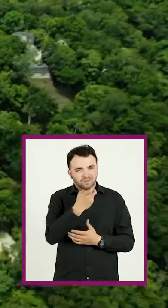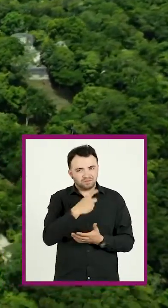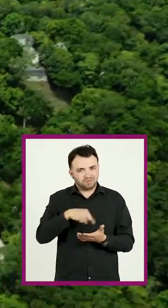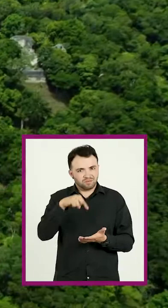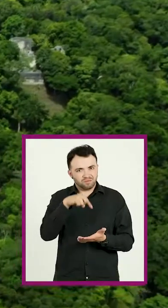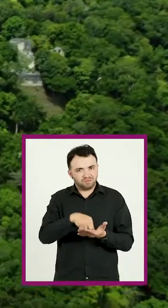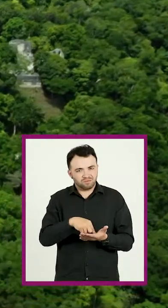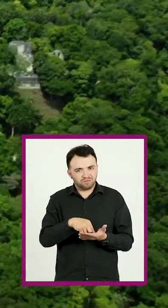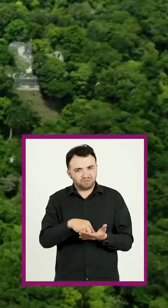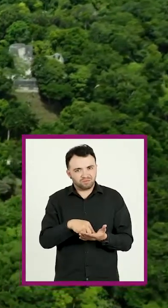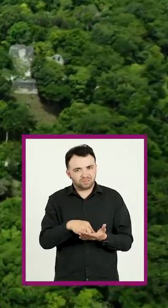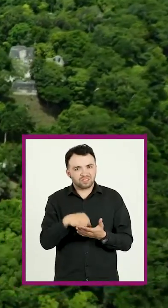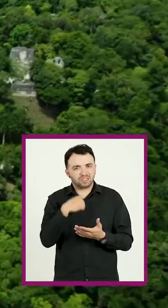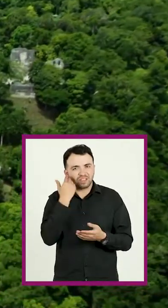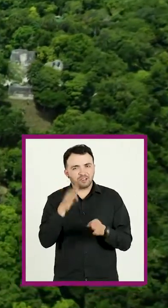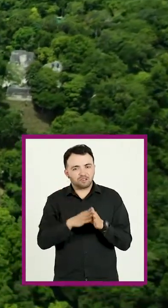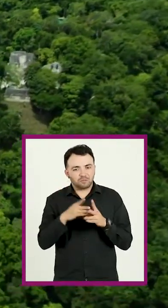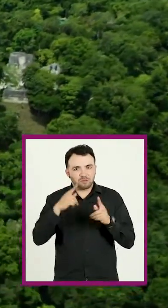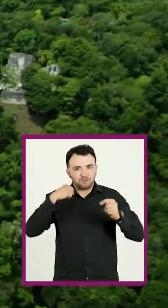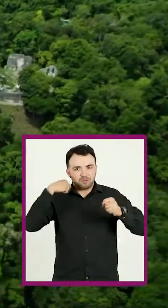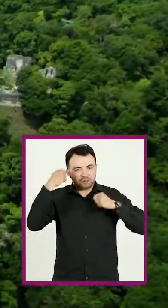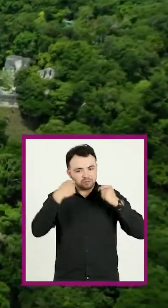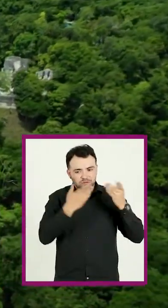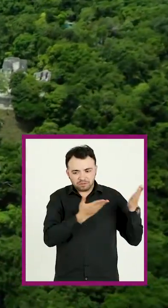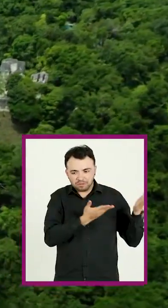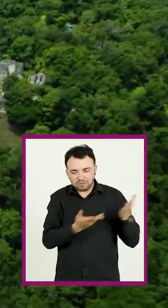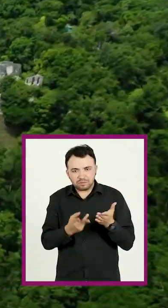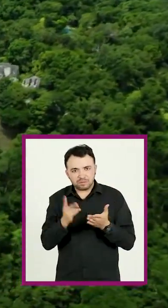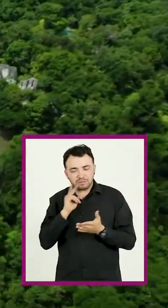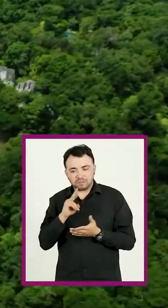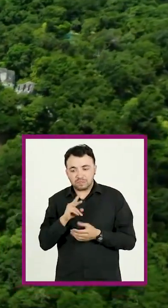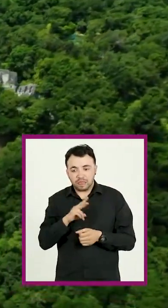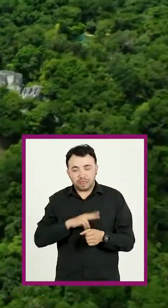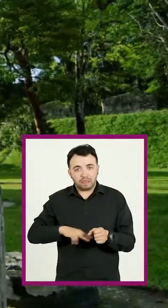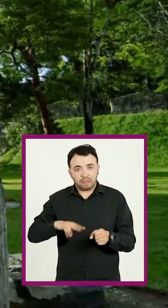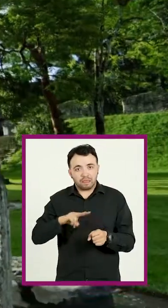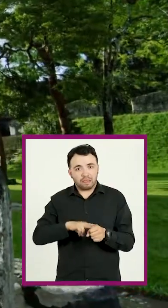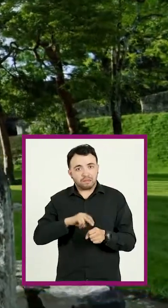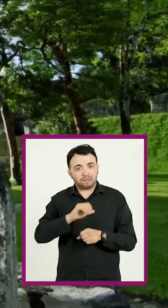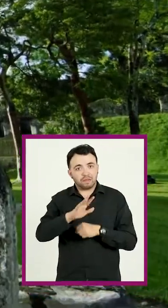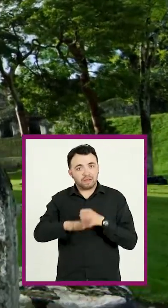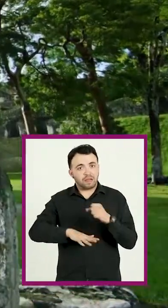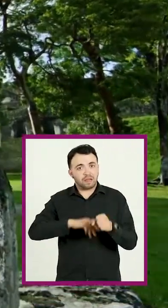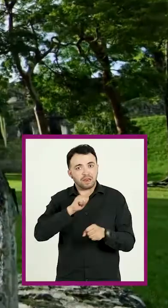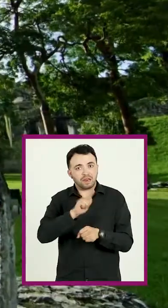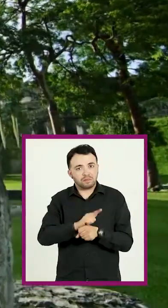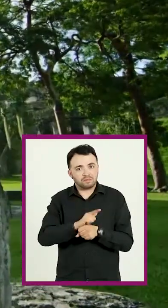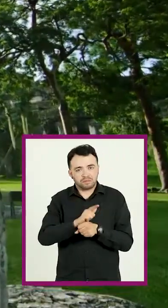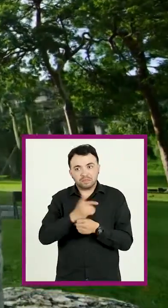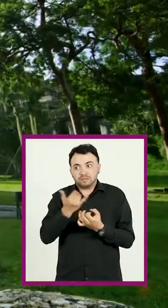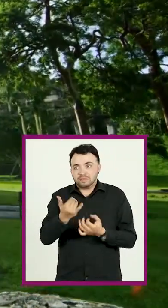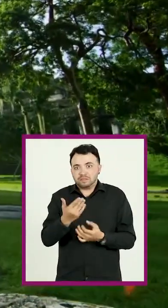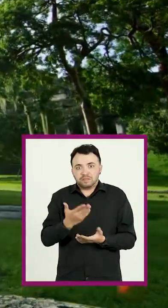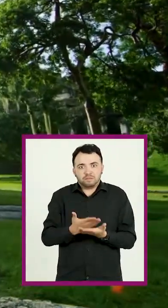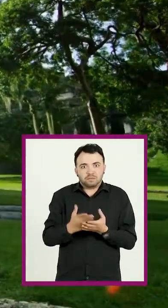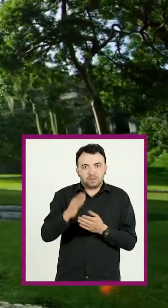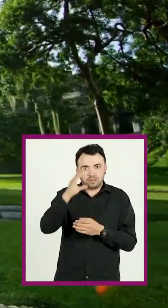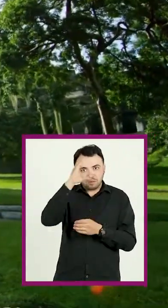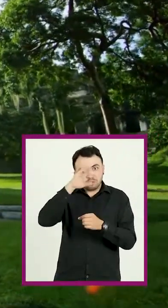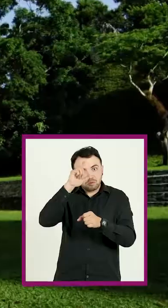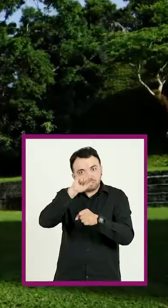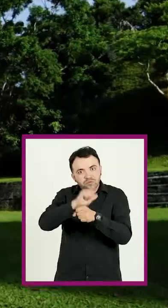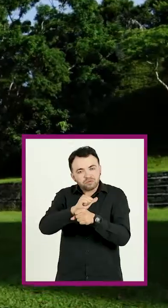Guatemala ofrece al visitante un rico tapiz de incomparable belleza natural y cultural. Desde las